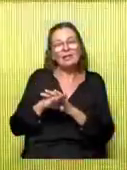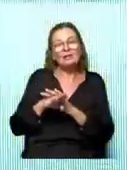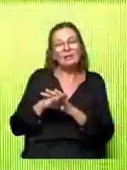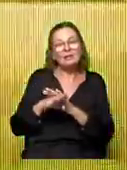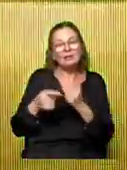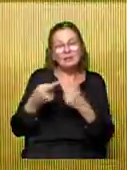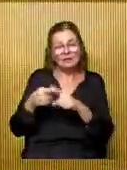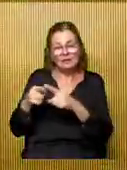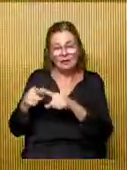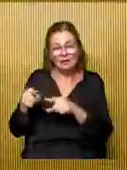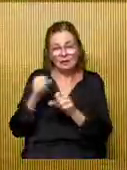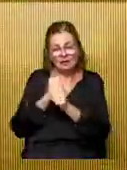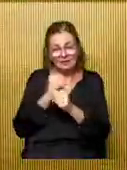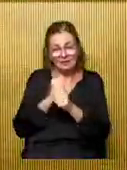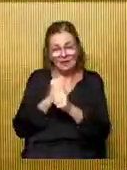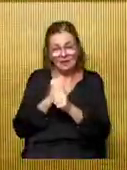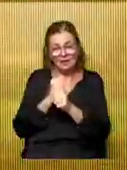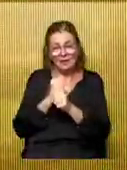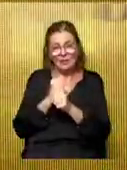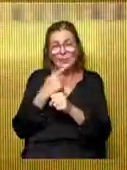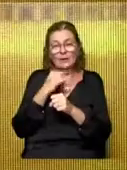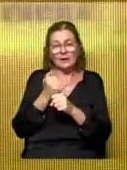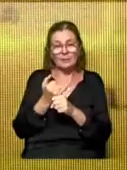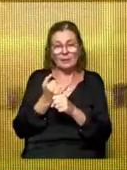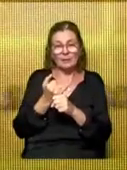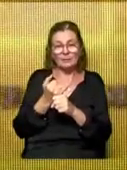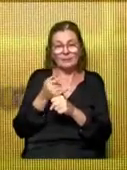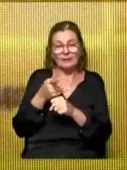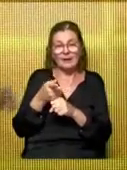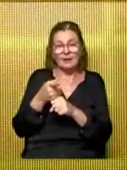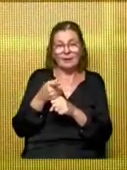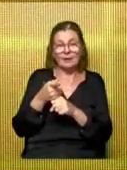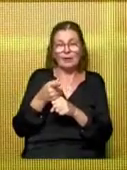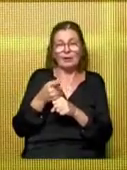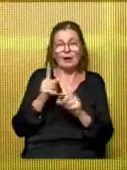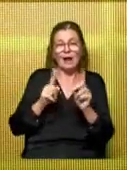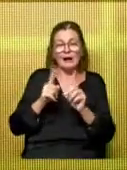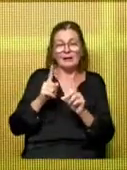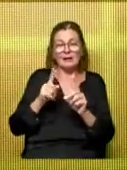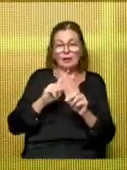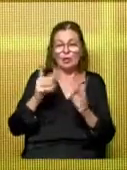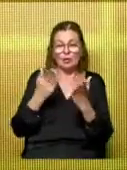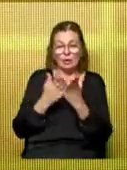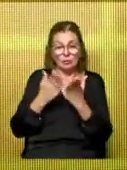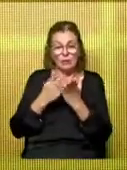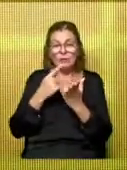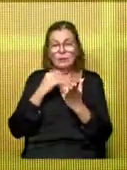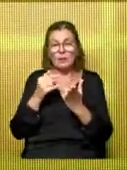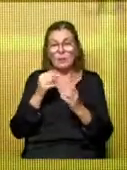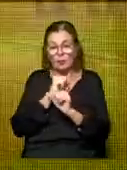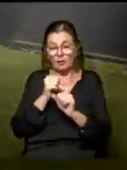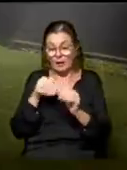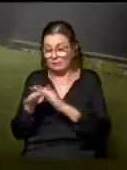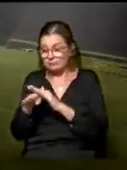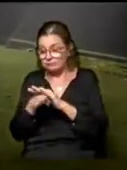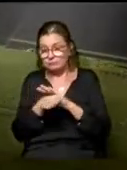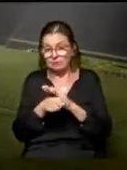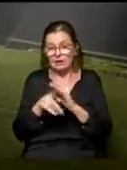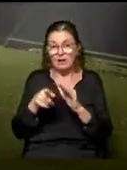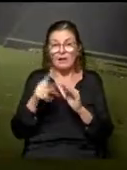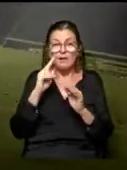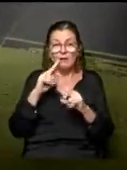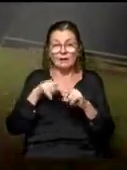herramientas que podían tener las trabajadoras para, por ejemplo, si hay un chiquilín, una chiquilina que no está estudiando, bueno, poder hacer uso de esa